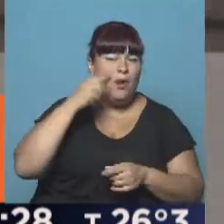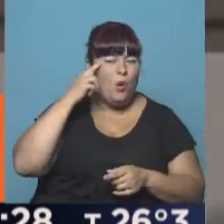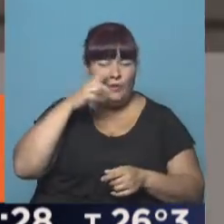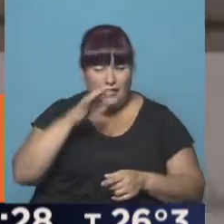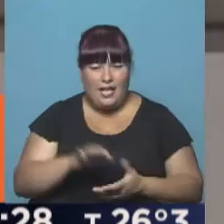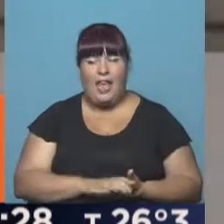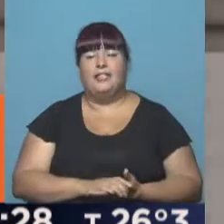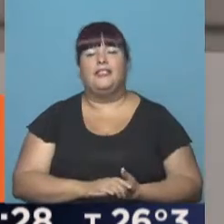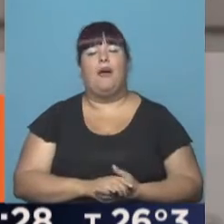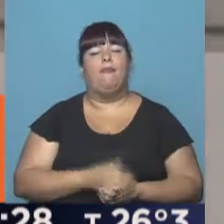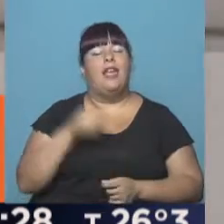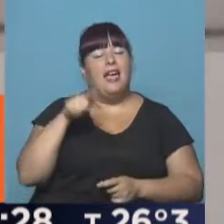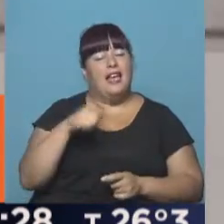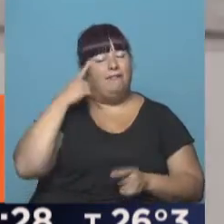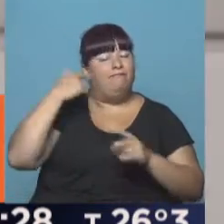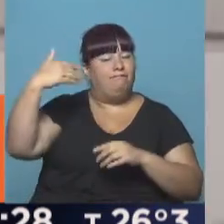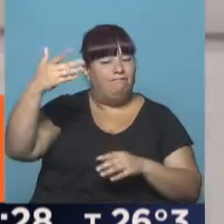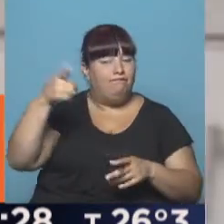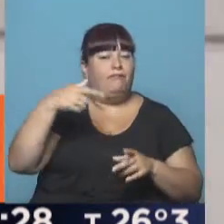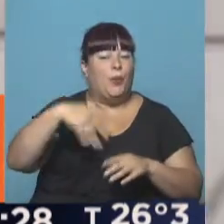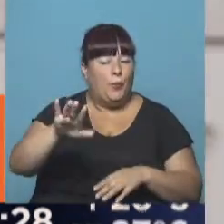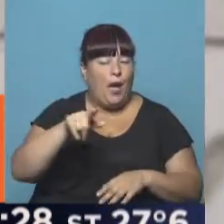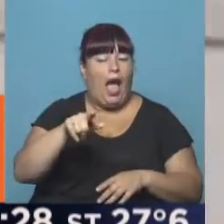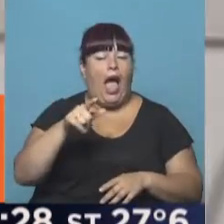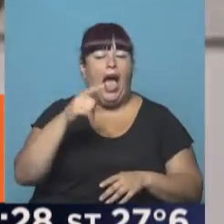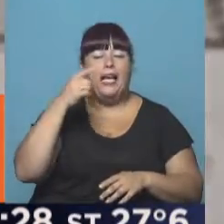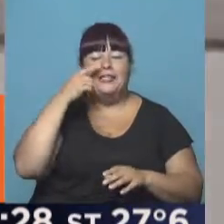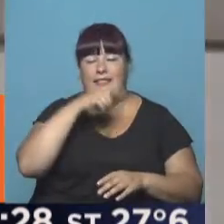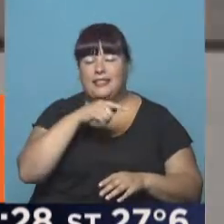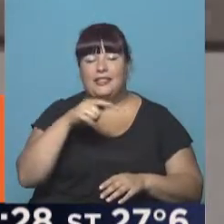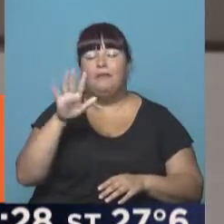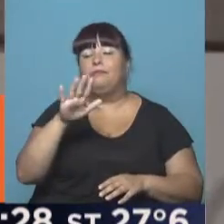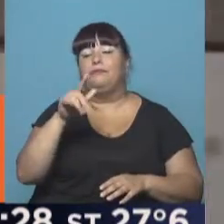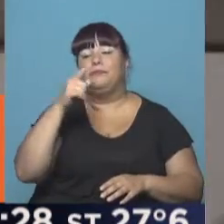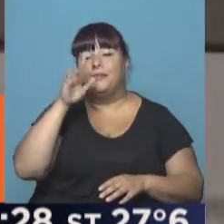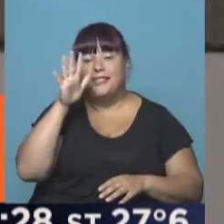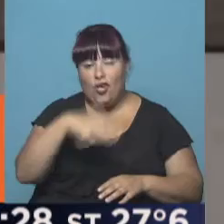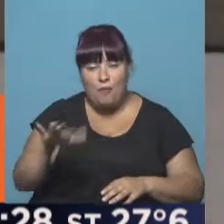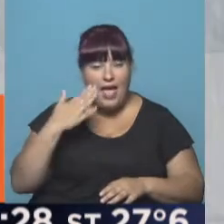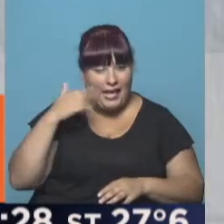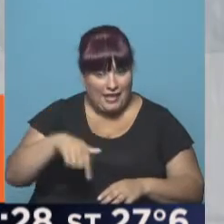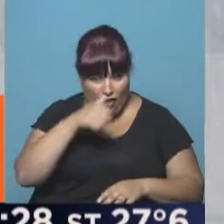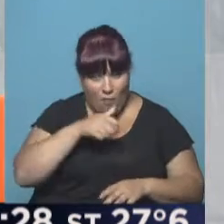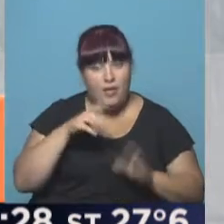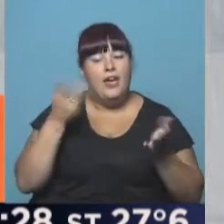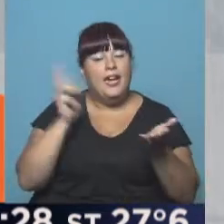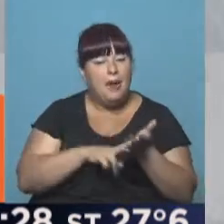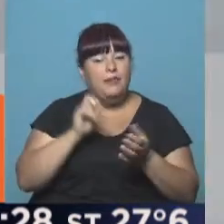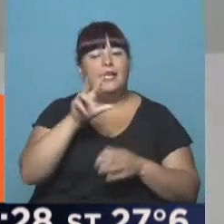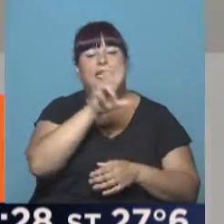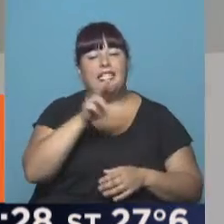70. Esta proyección será a las 17:30 de este domingo y, les repito, se